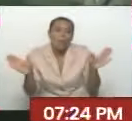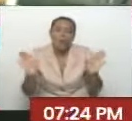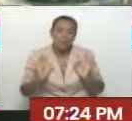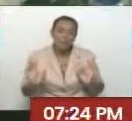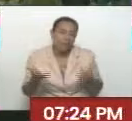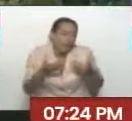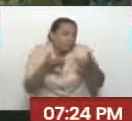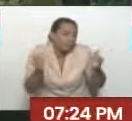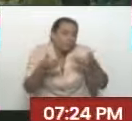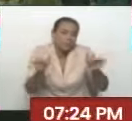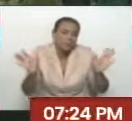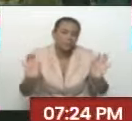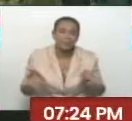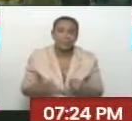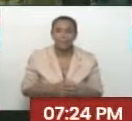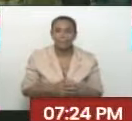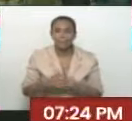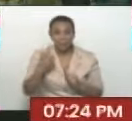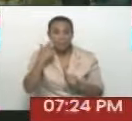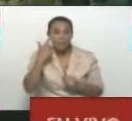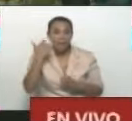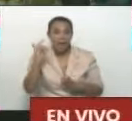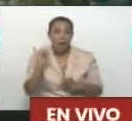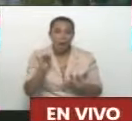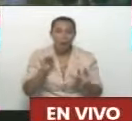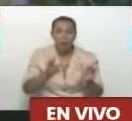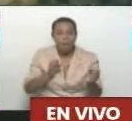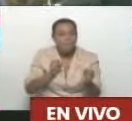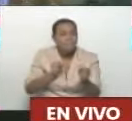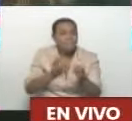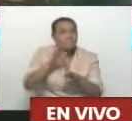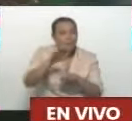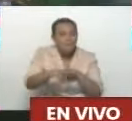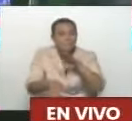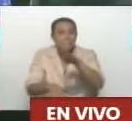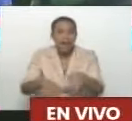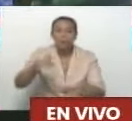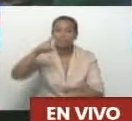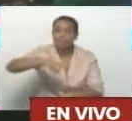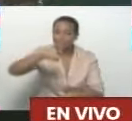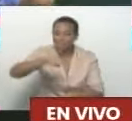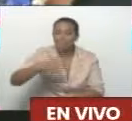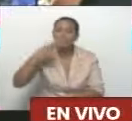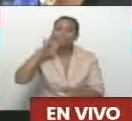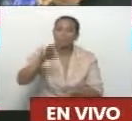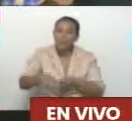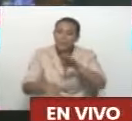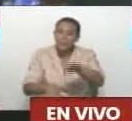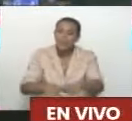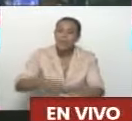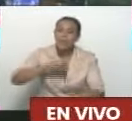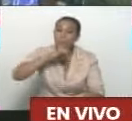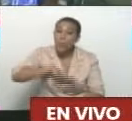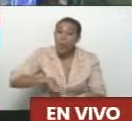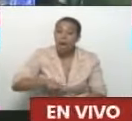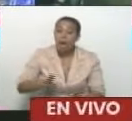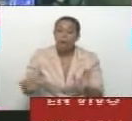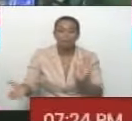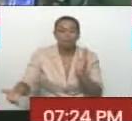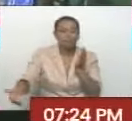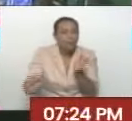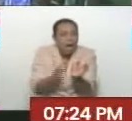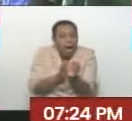también, ¿verdad? Así que creo que hemos dado un paso necesario, histórico,